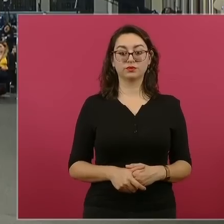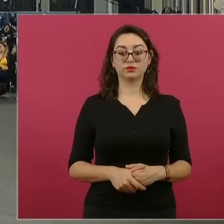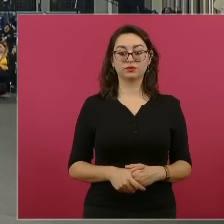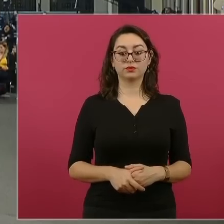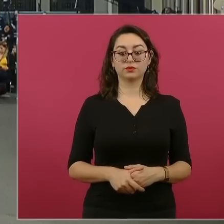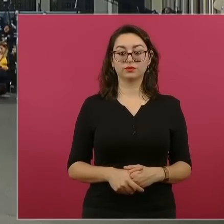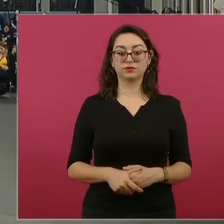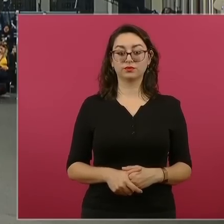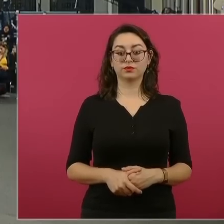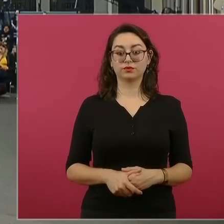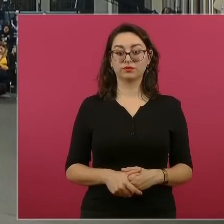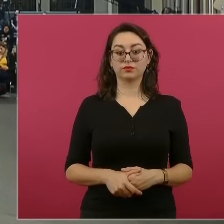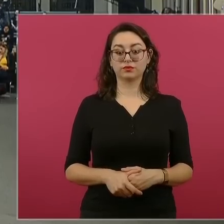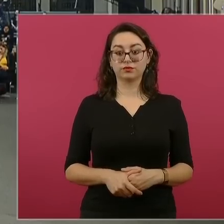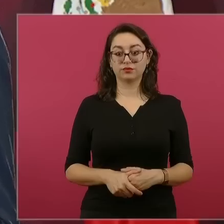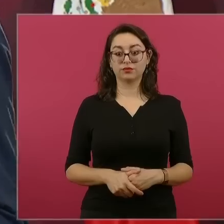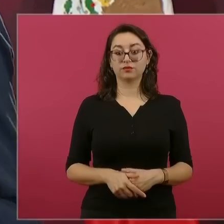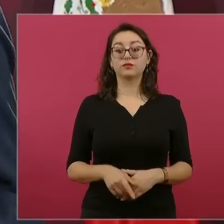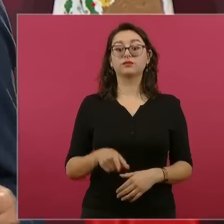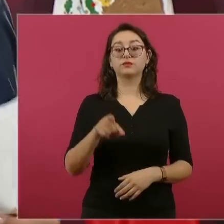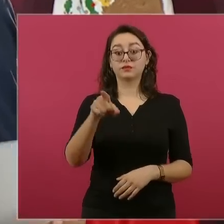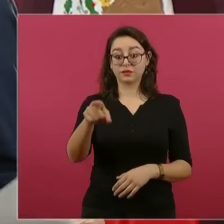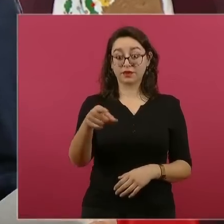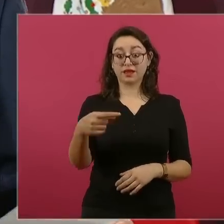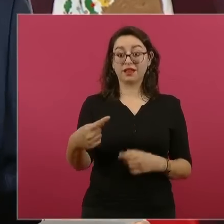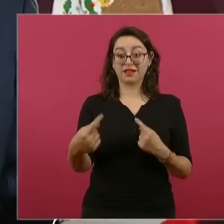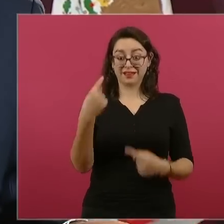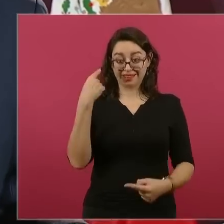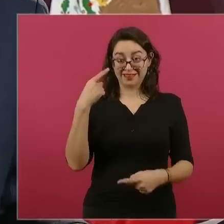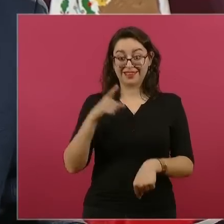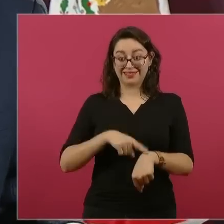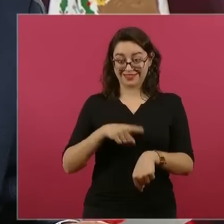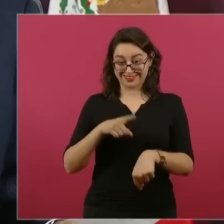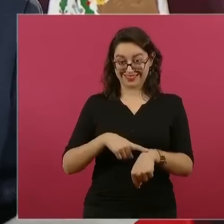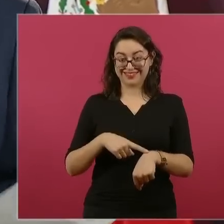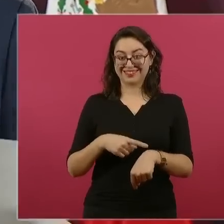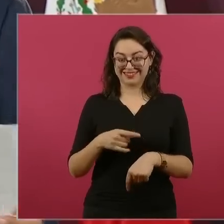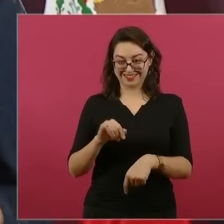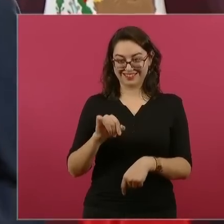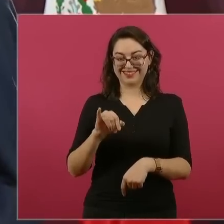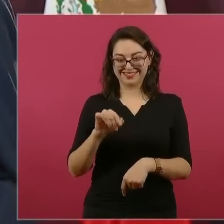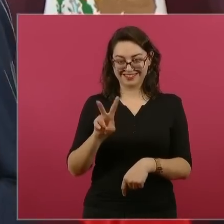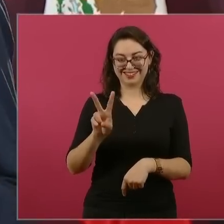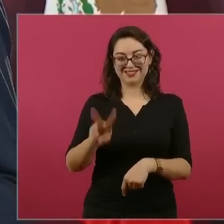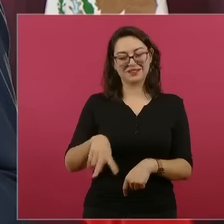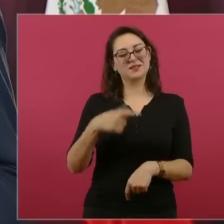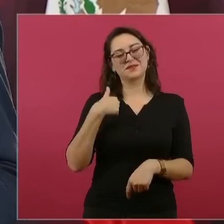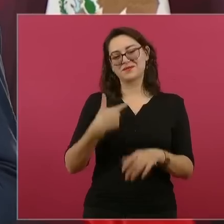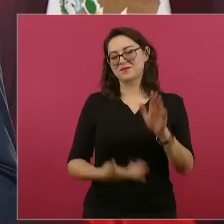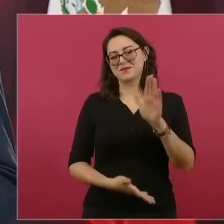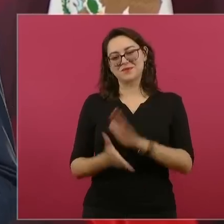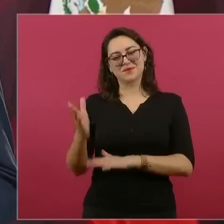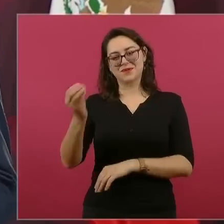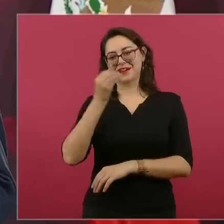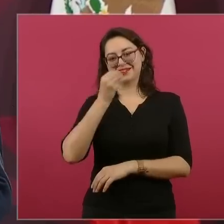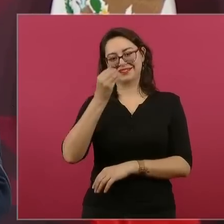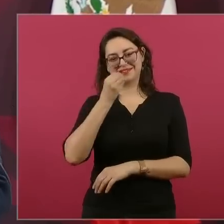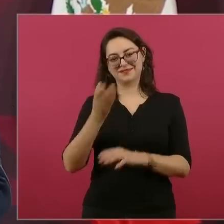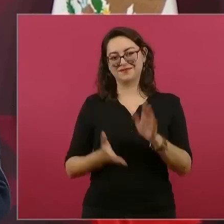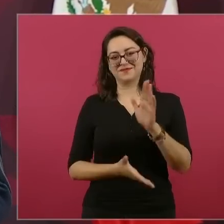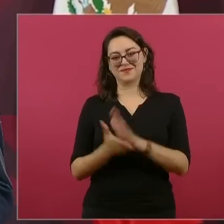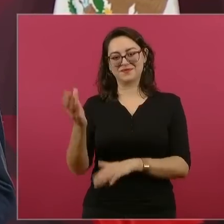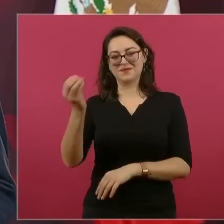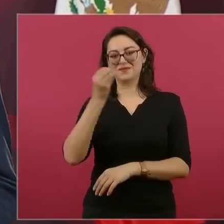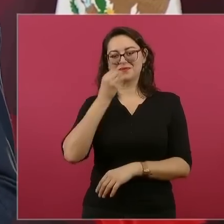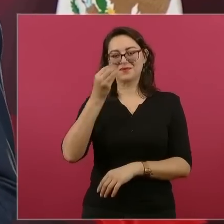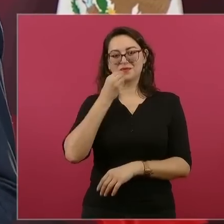Qué bueno que ya me estás cambiando de tema, porque ya vámonos a desayunar. Ya vámonos a desayunar, ya. No, va